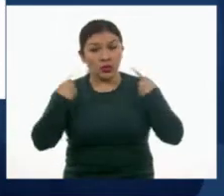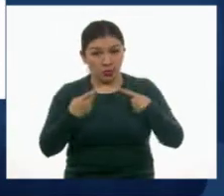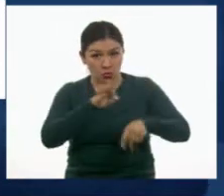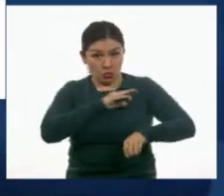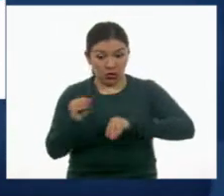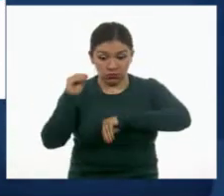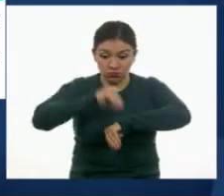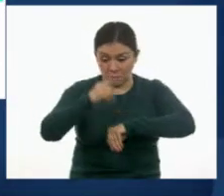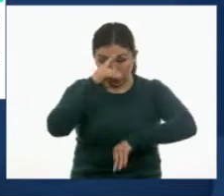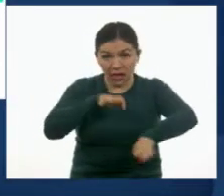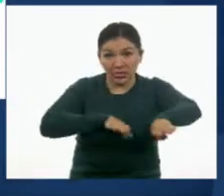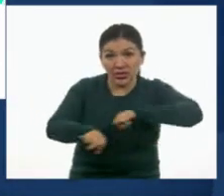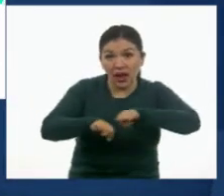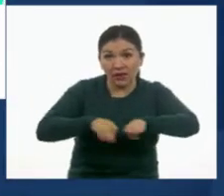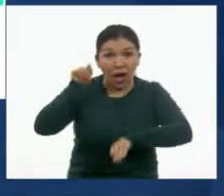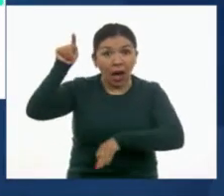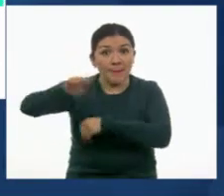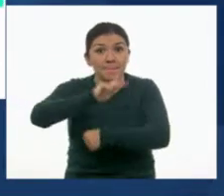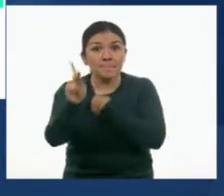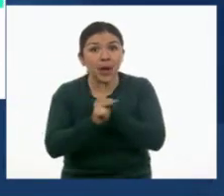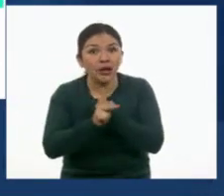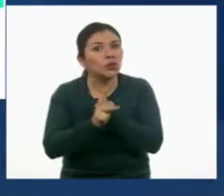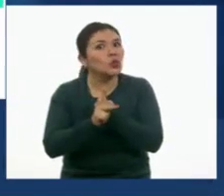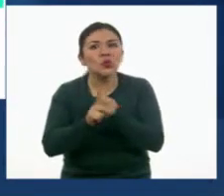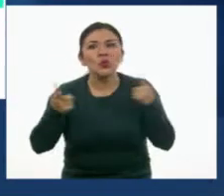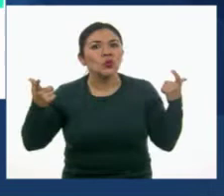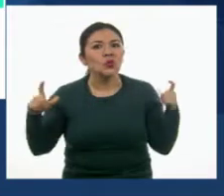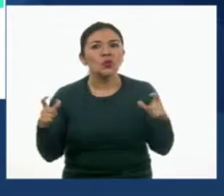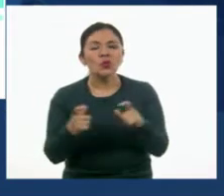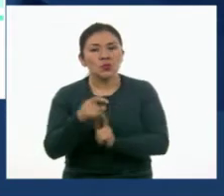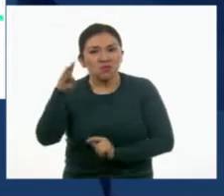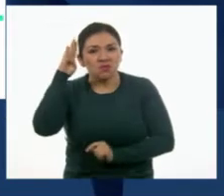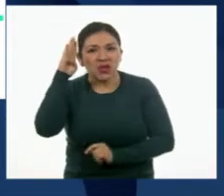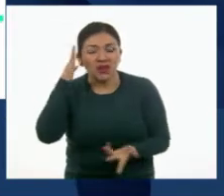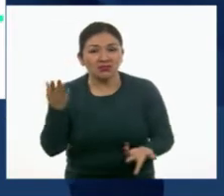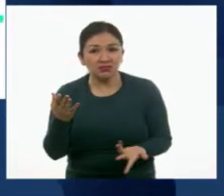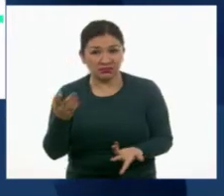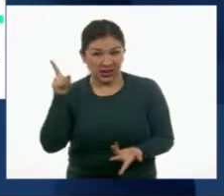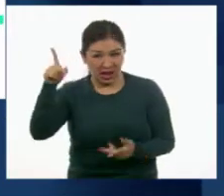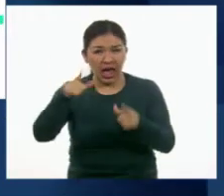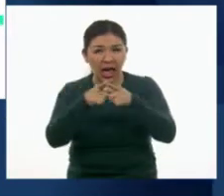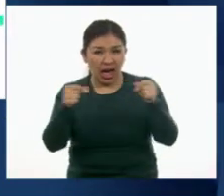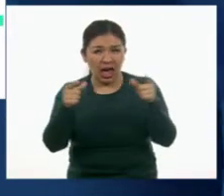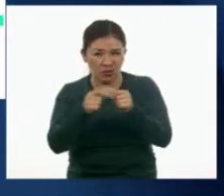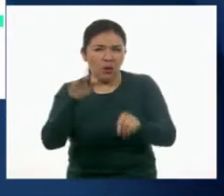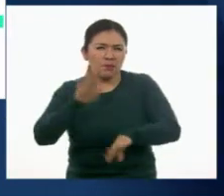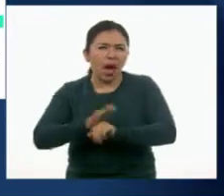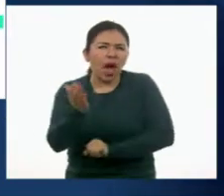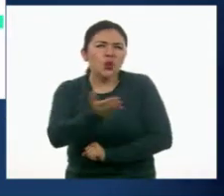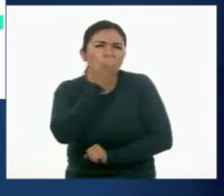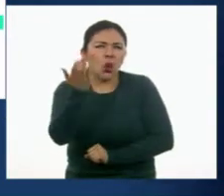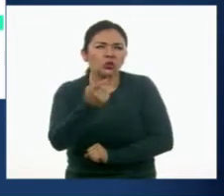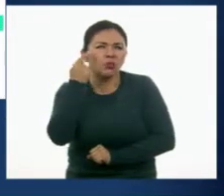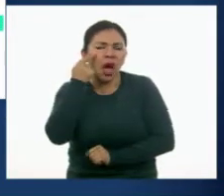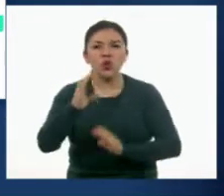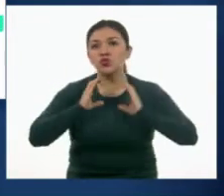de ocupar puestos de trabajo en el país está disminuyendo. Si bien Japón ha sido tradicionalmente cauteloso con la